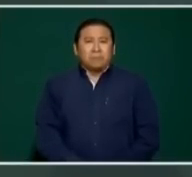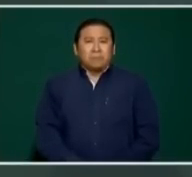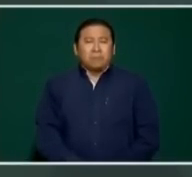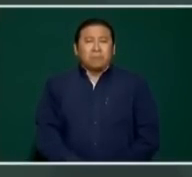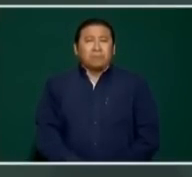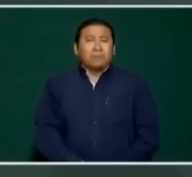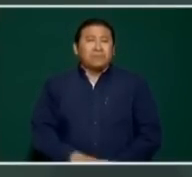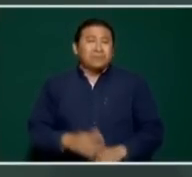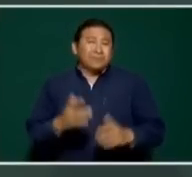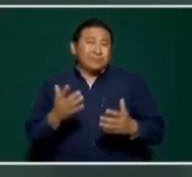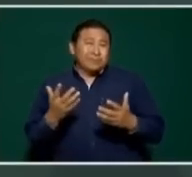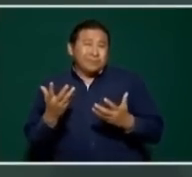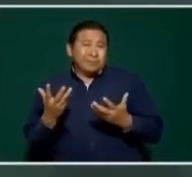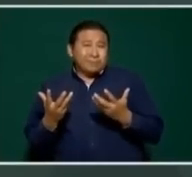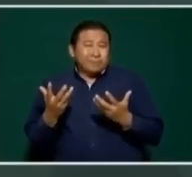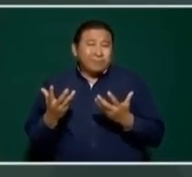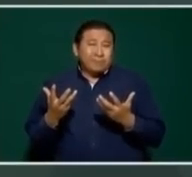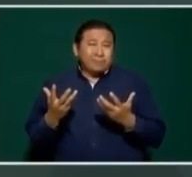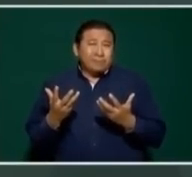actos